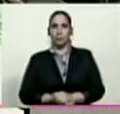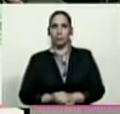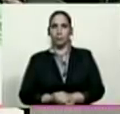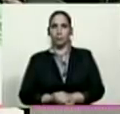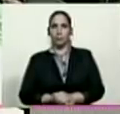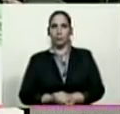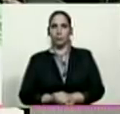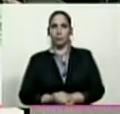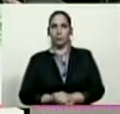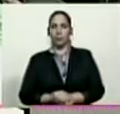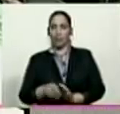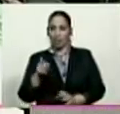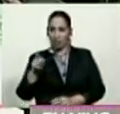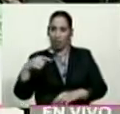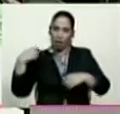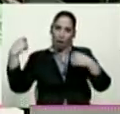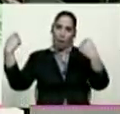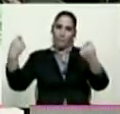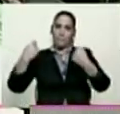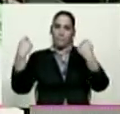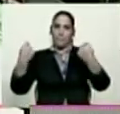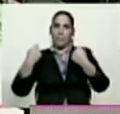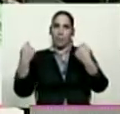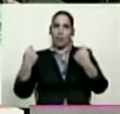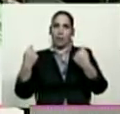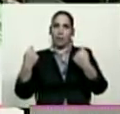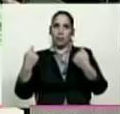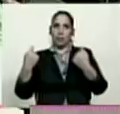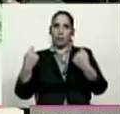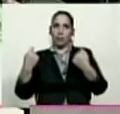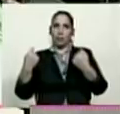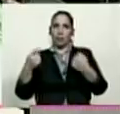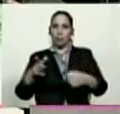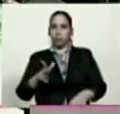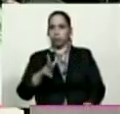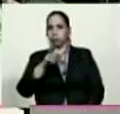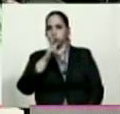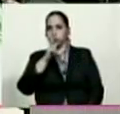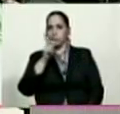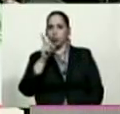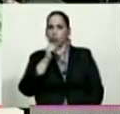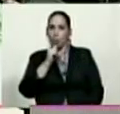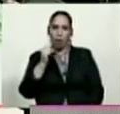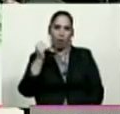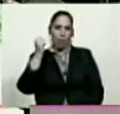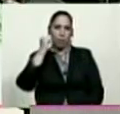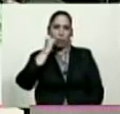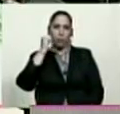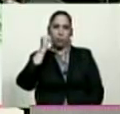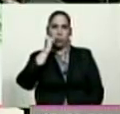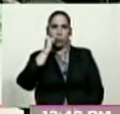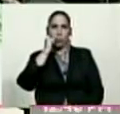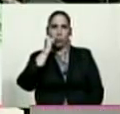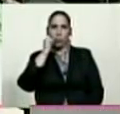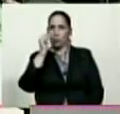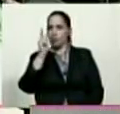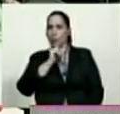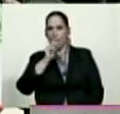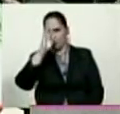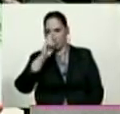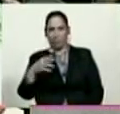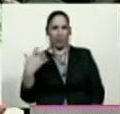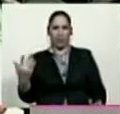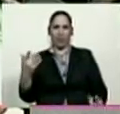Es una campaña de un cinismo sin límite, cínica,